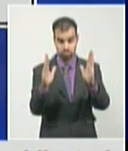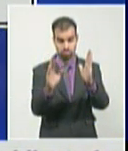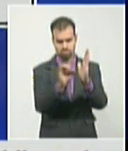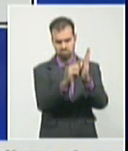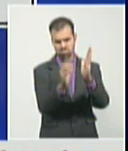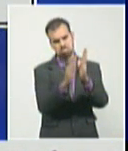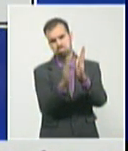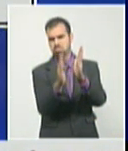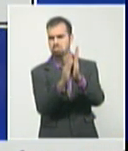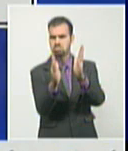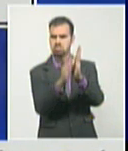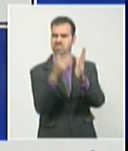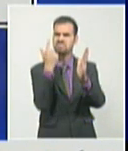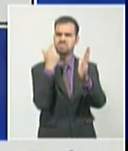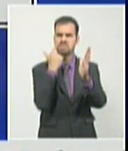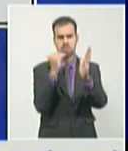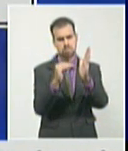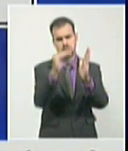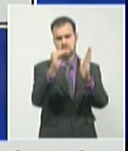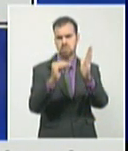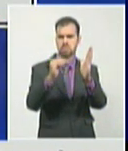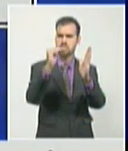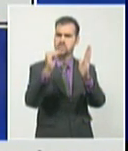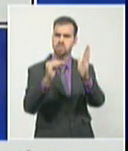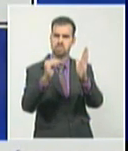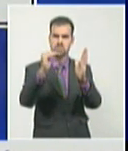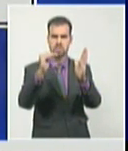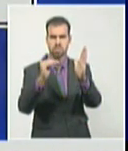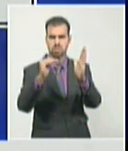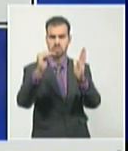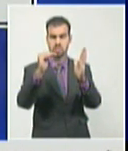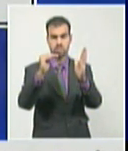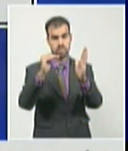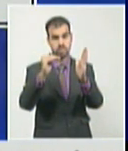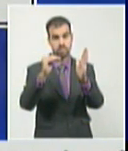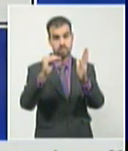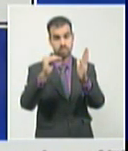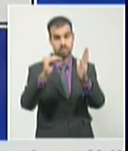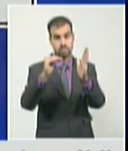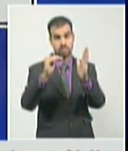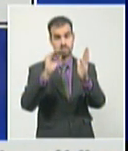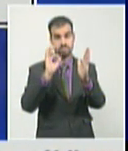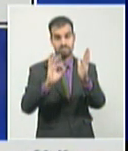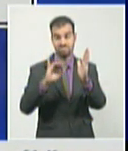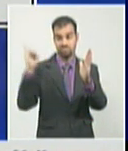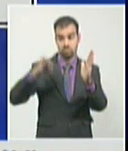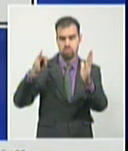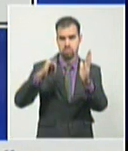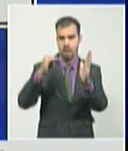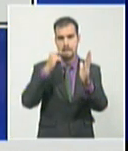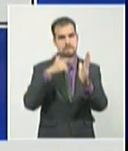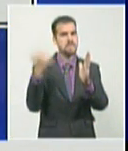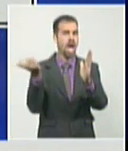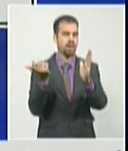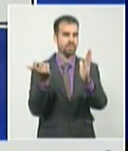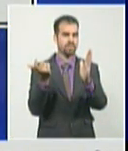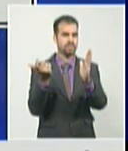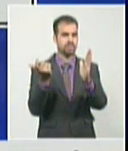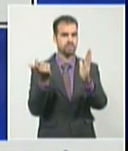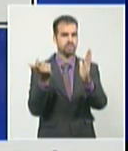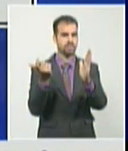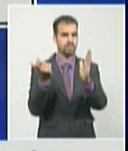incluso superior a la de los casos autor pero los importados esto después se